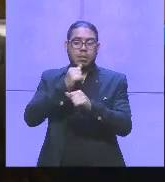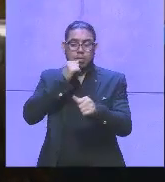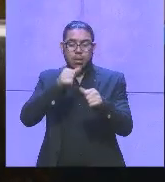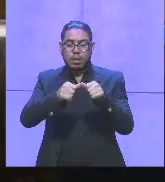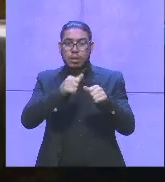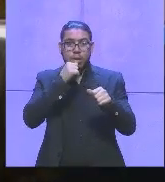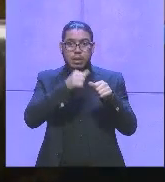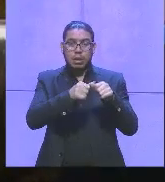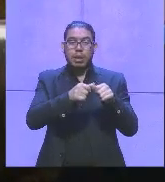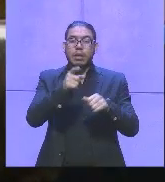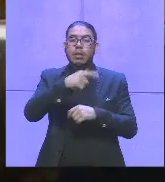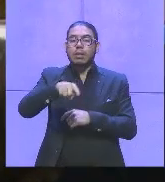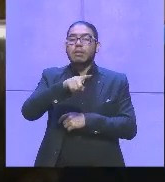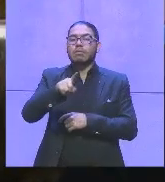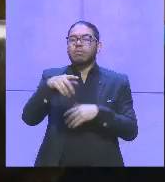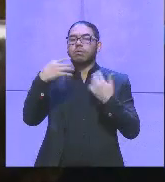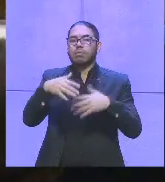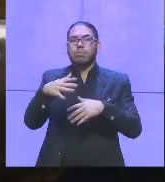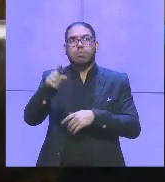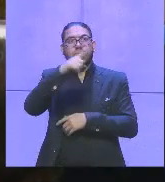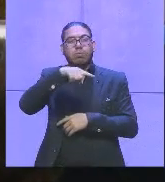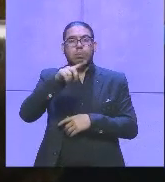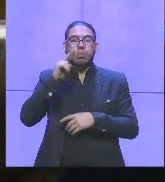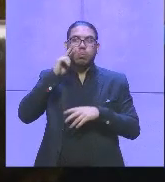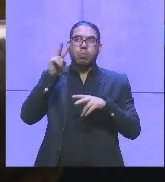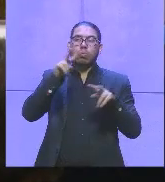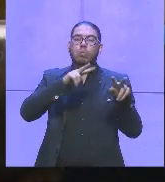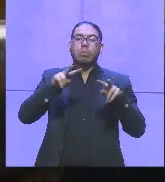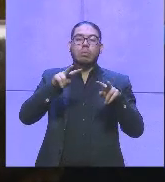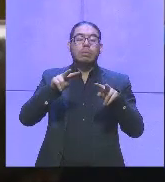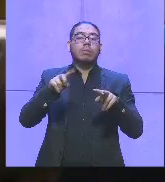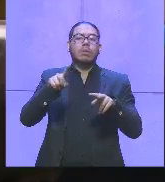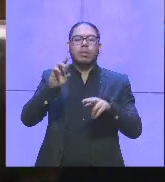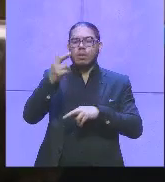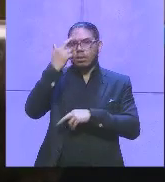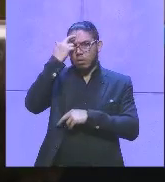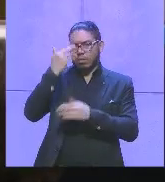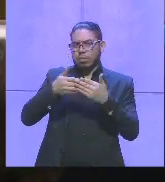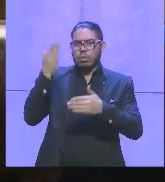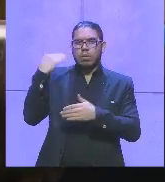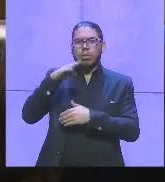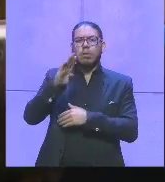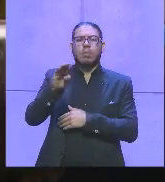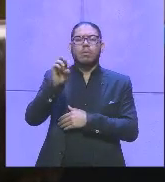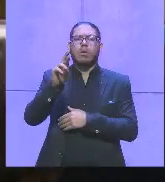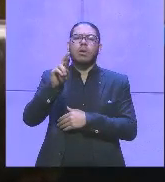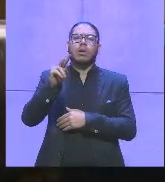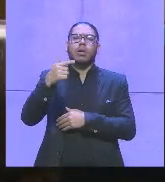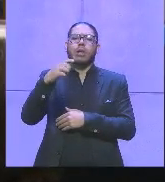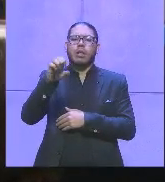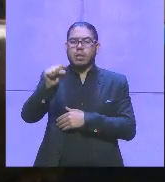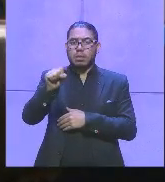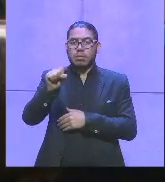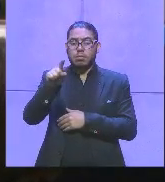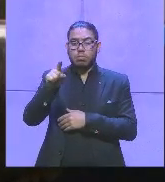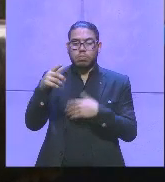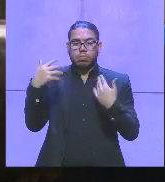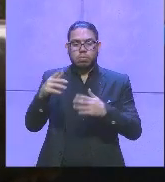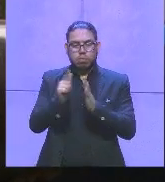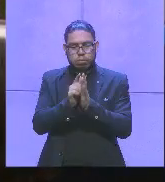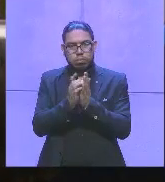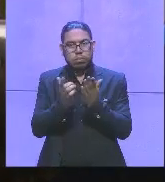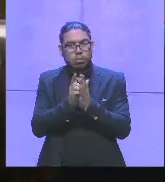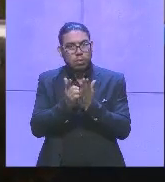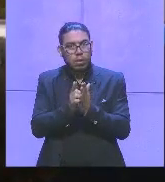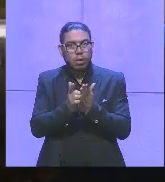este histórico y bello recinto. Y mi emoción parte de recordar a Borges cuando exaltaba el potencial de los libros como